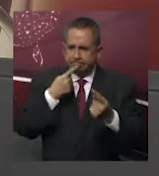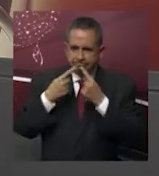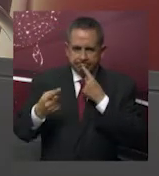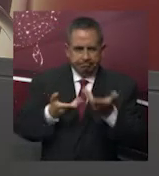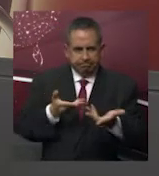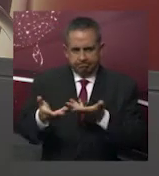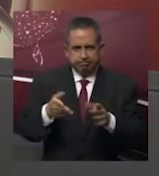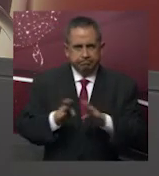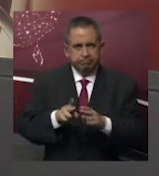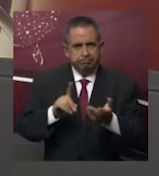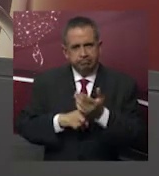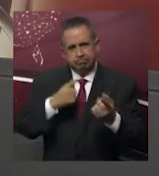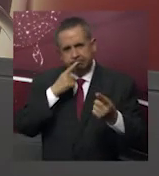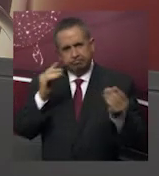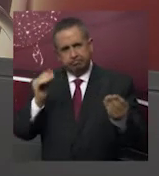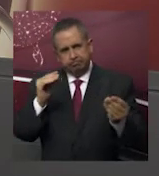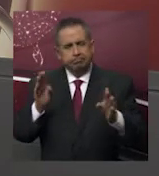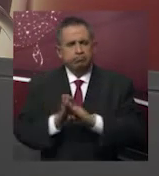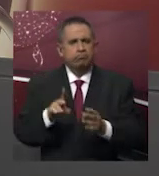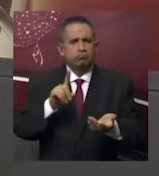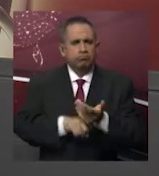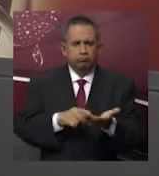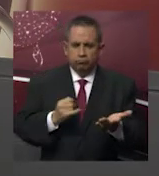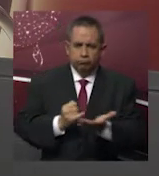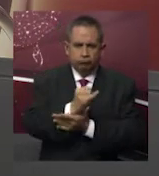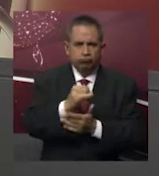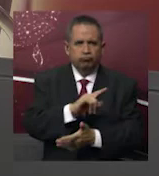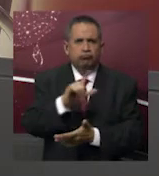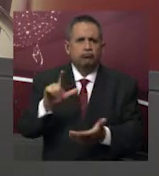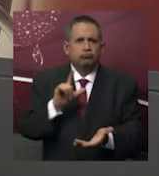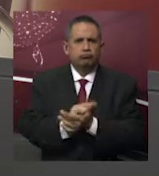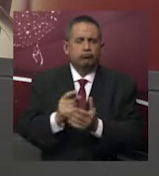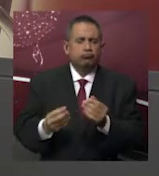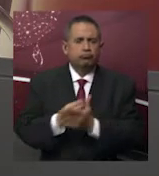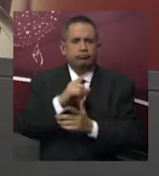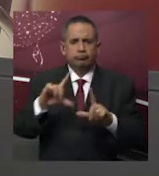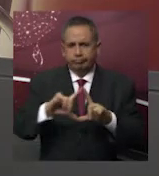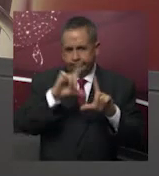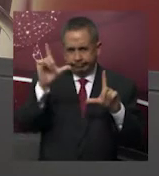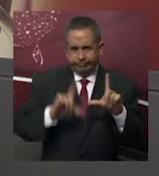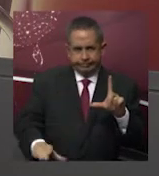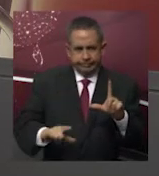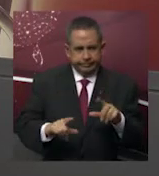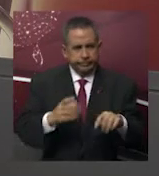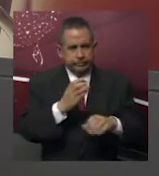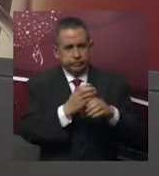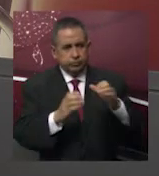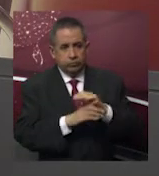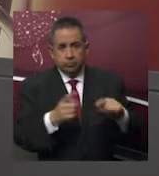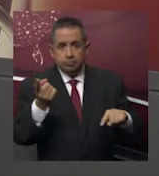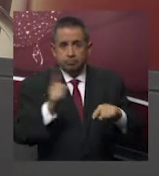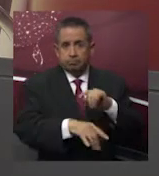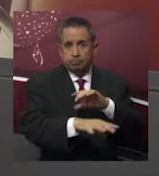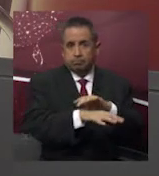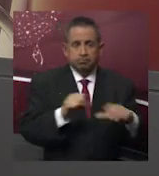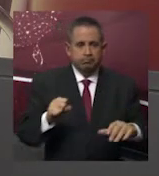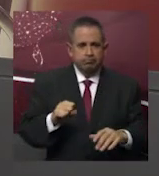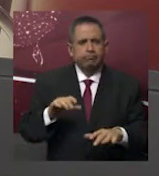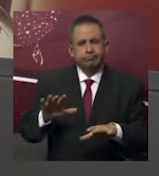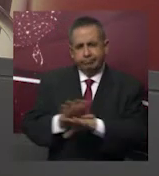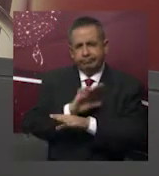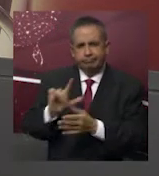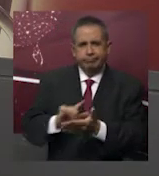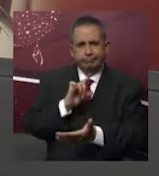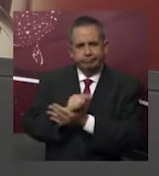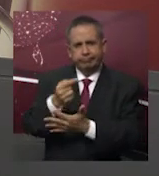trabajos de discusión de este dictamen que expide la Ley Nacional de Extinción de Dominio y se reforman